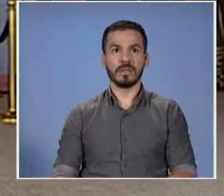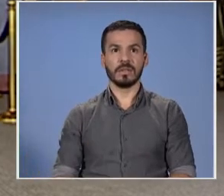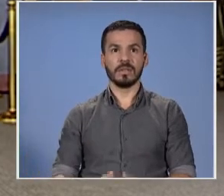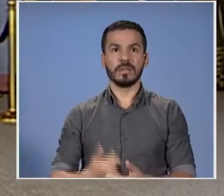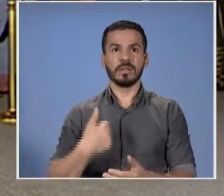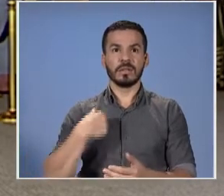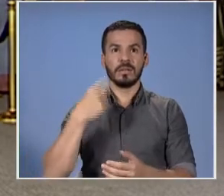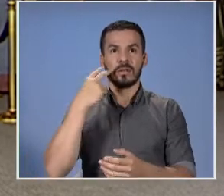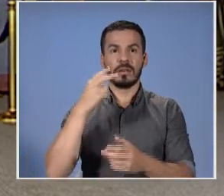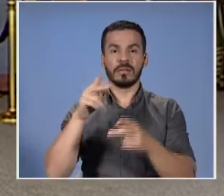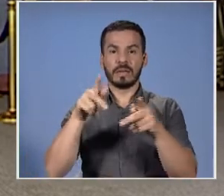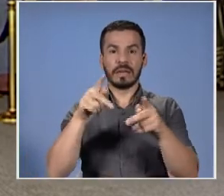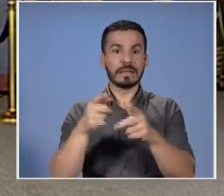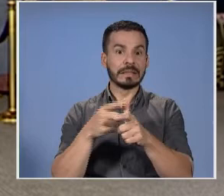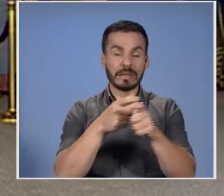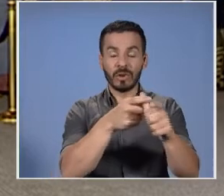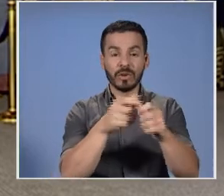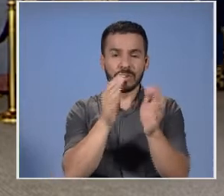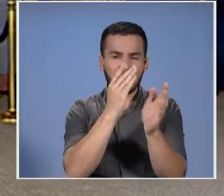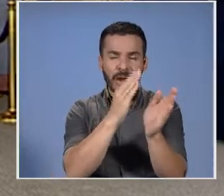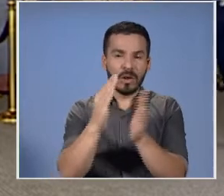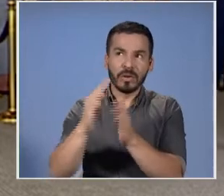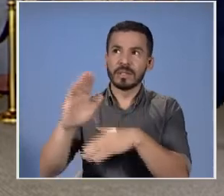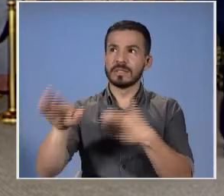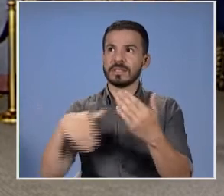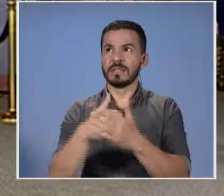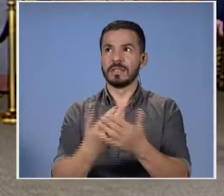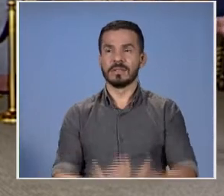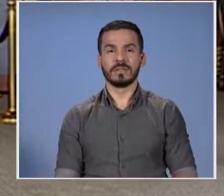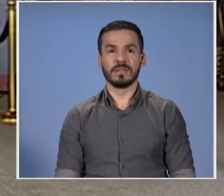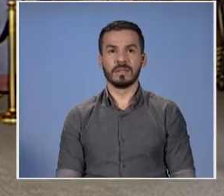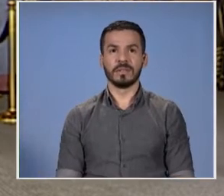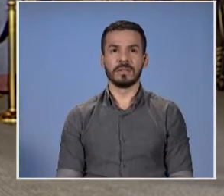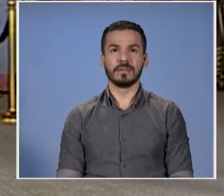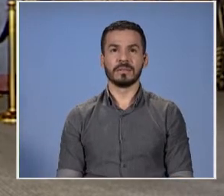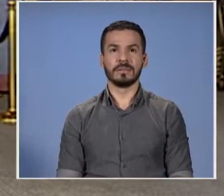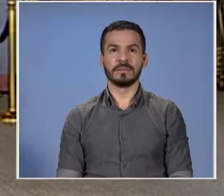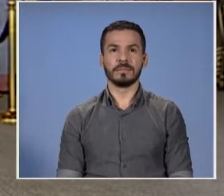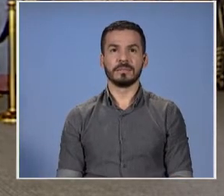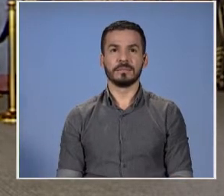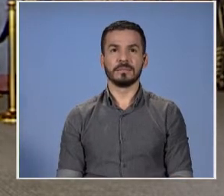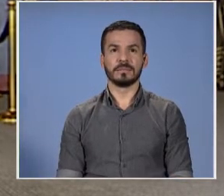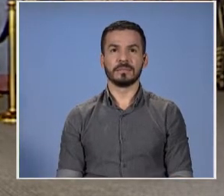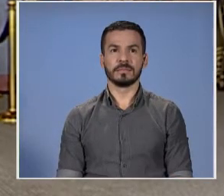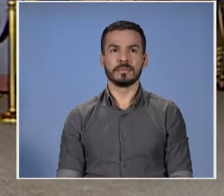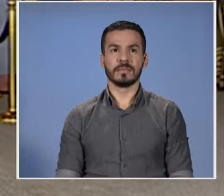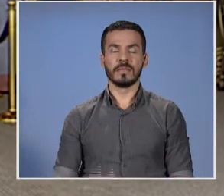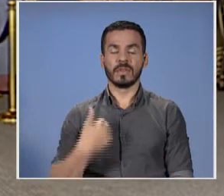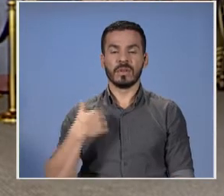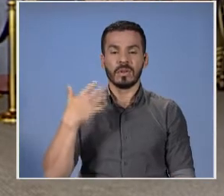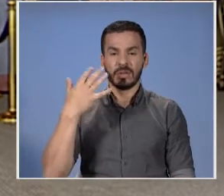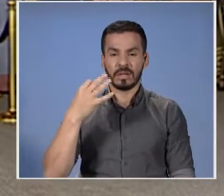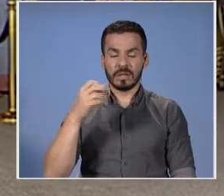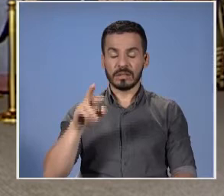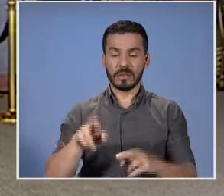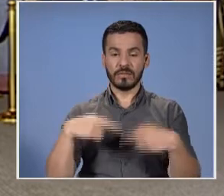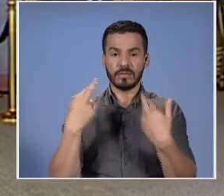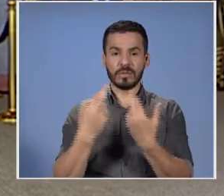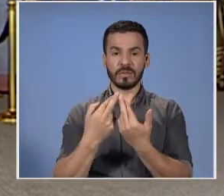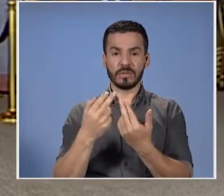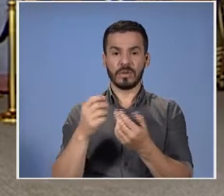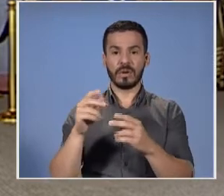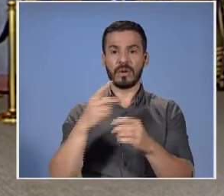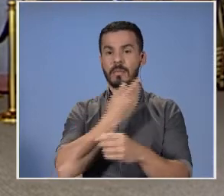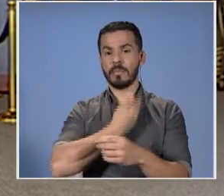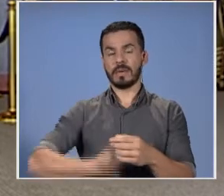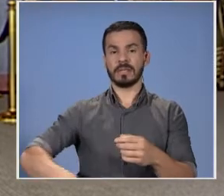vemos gente corriendo mientras se organiza todo. Es un evento. Y quienes... tengo entendido que él se va a reunir con el presidente de